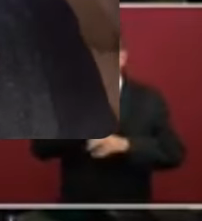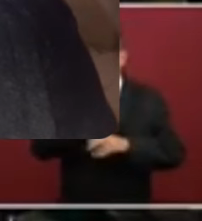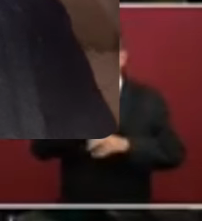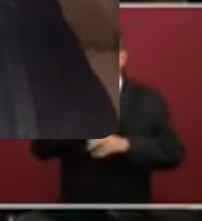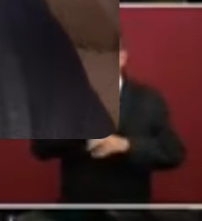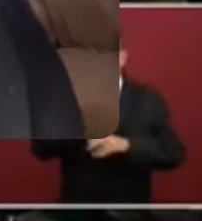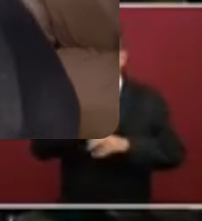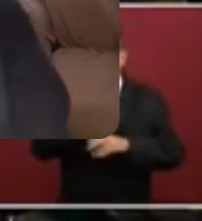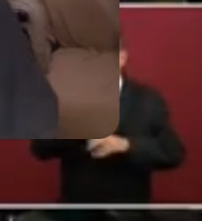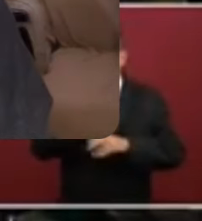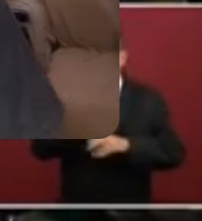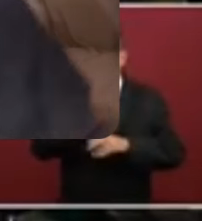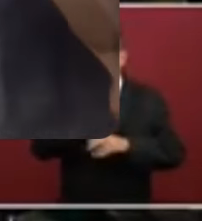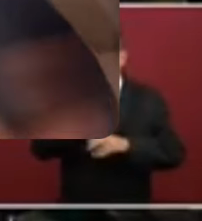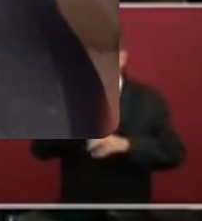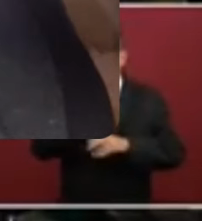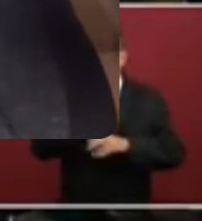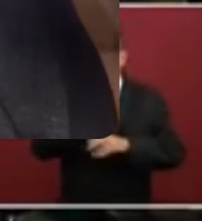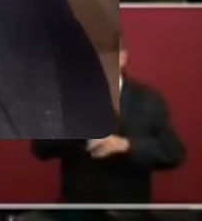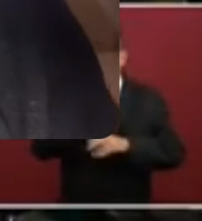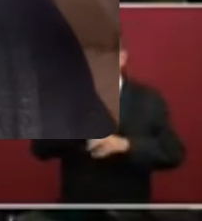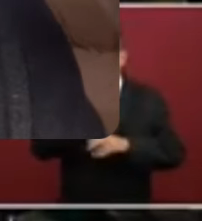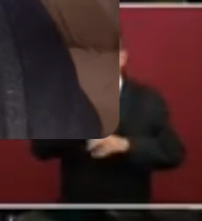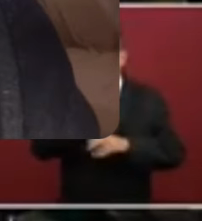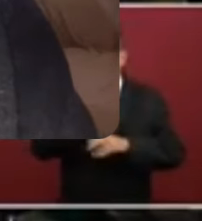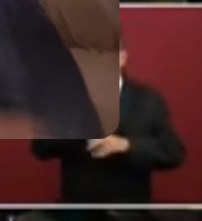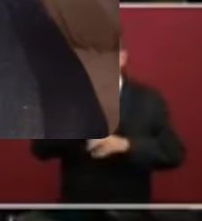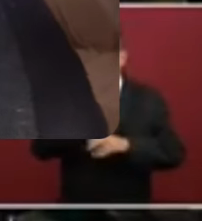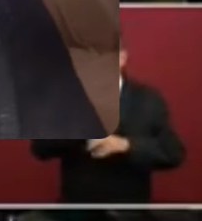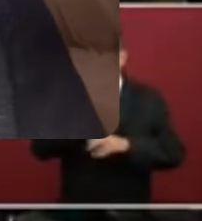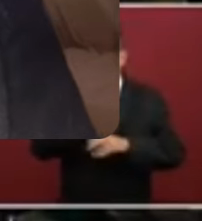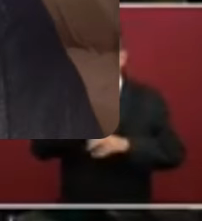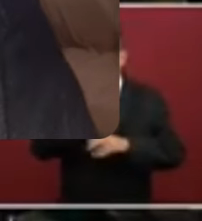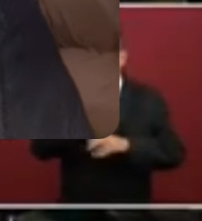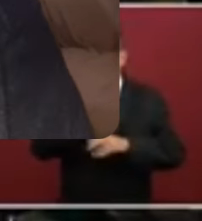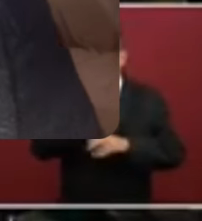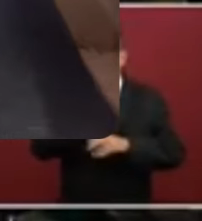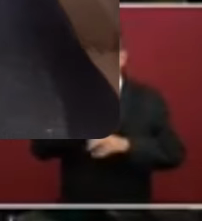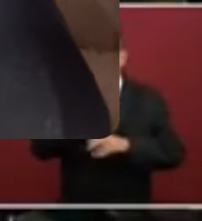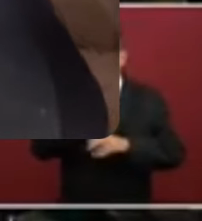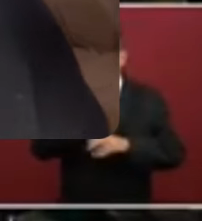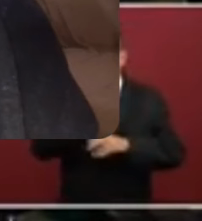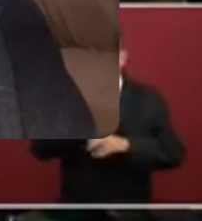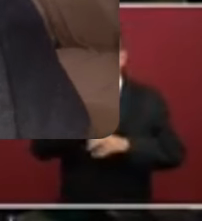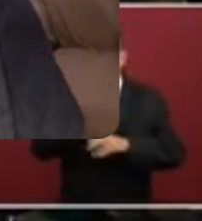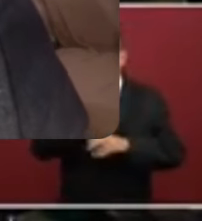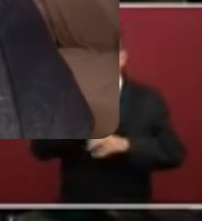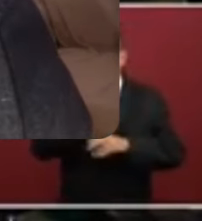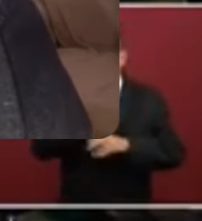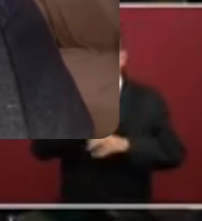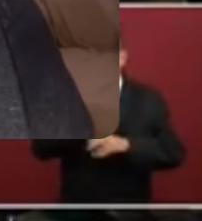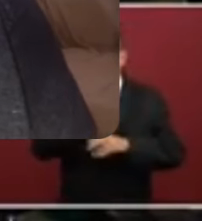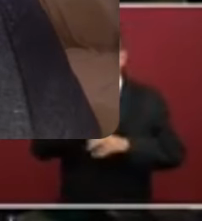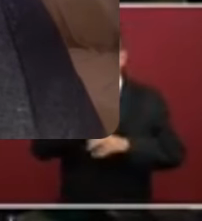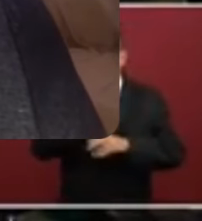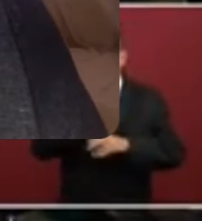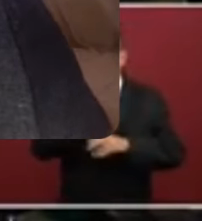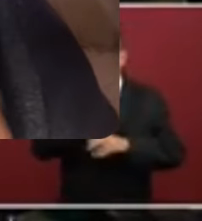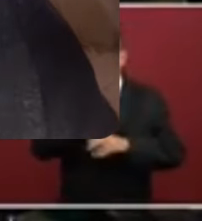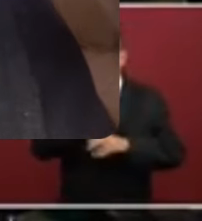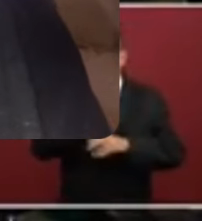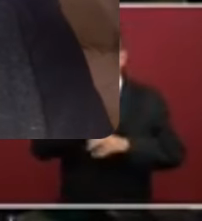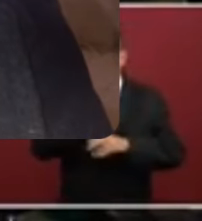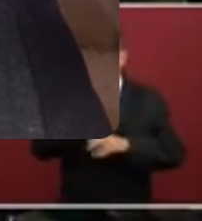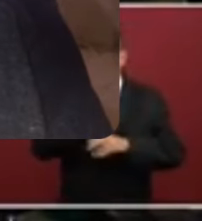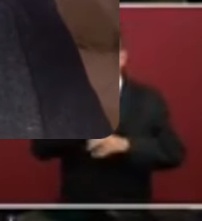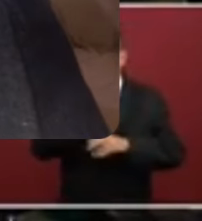y CENER, esta Secretaría de Energía, después de una licitación que se ha realizado. Este proyecto está pensado